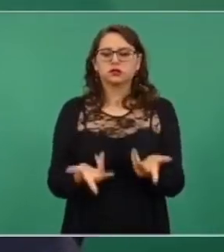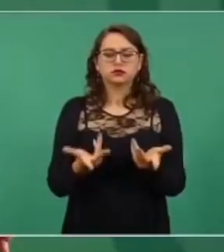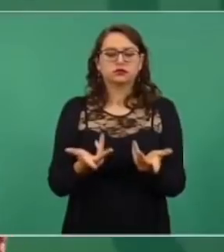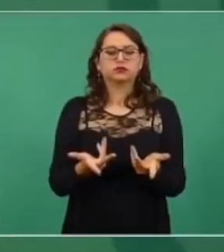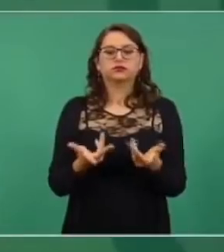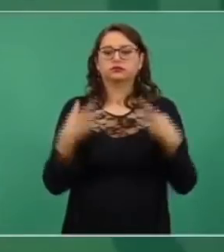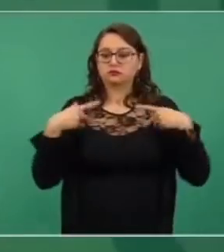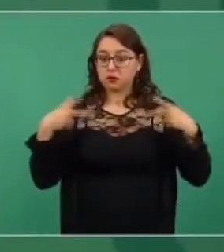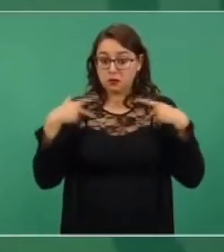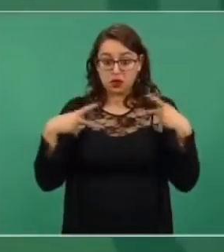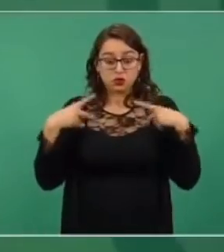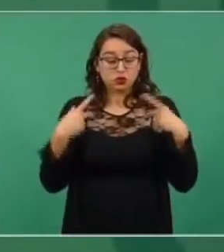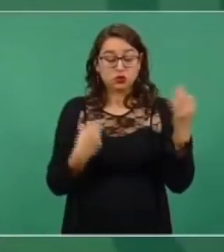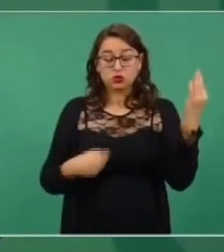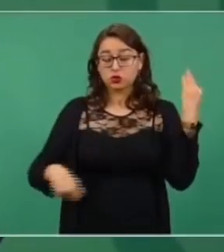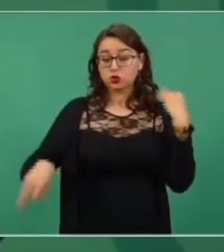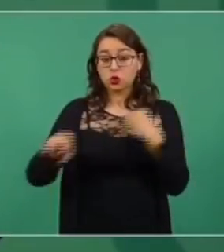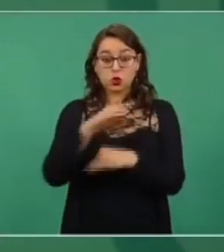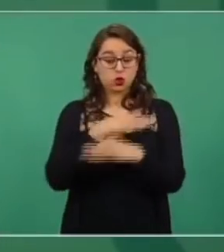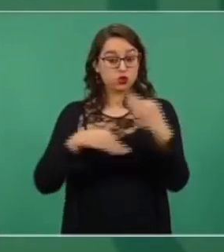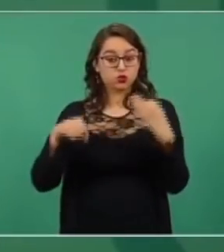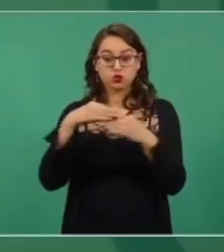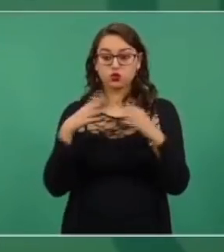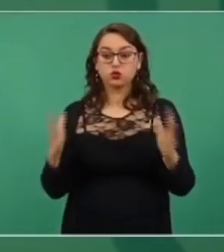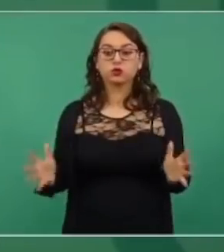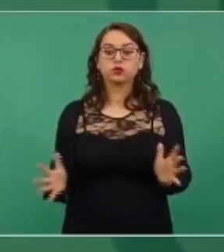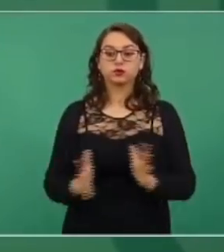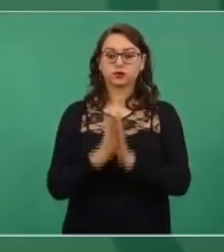los ciudadanos, todos,